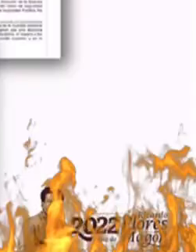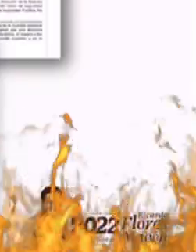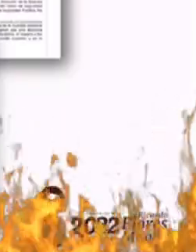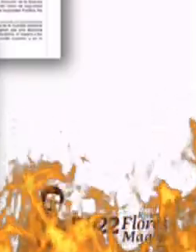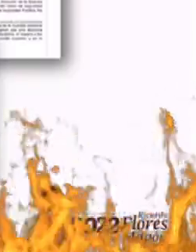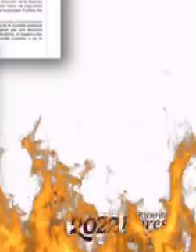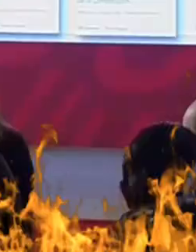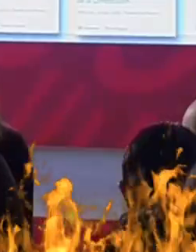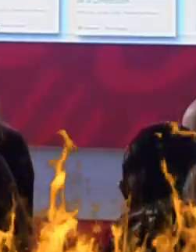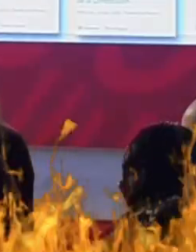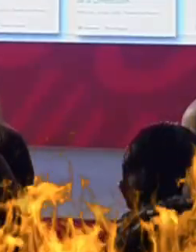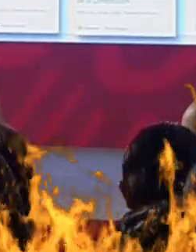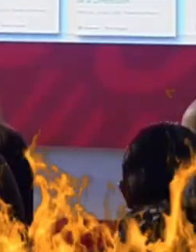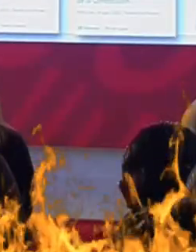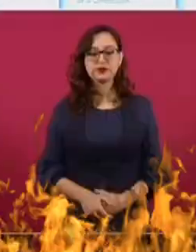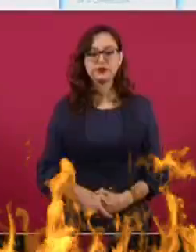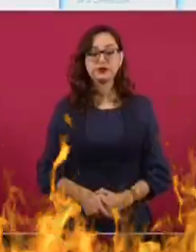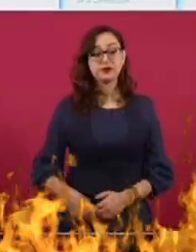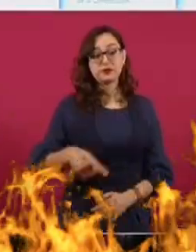porque